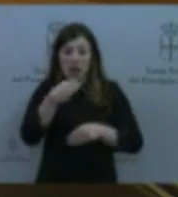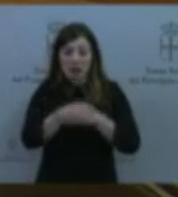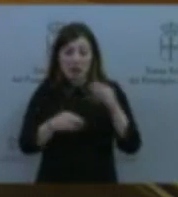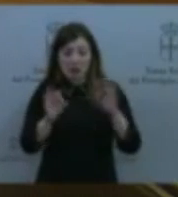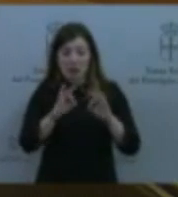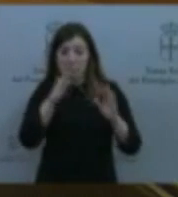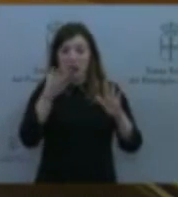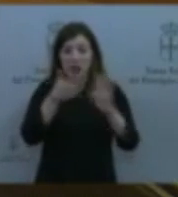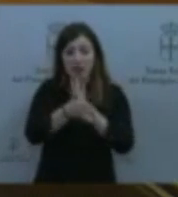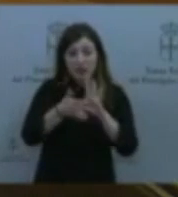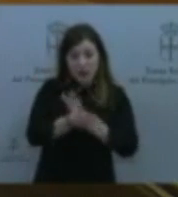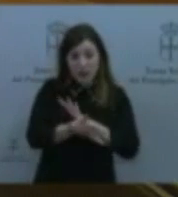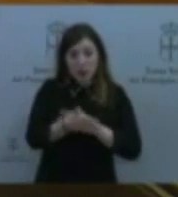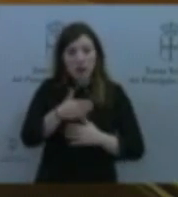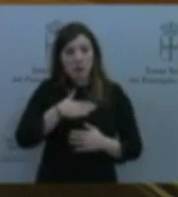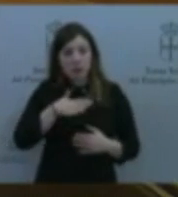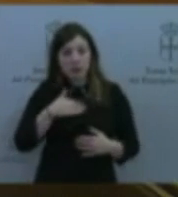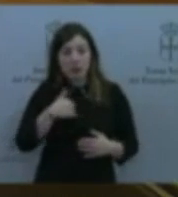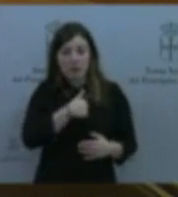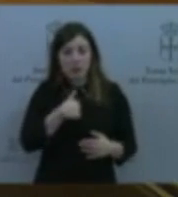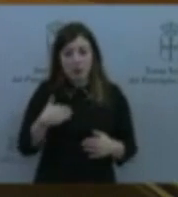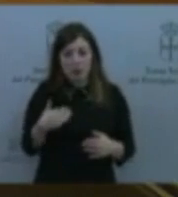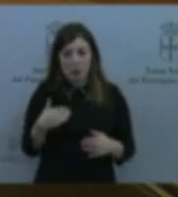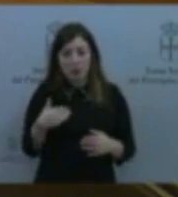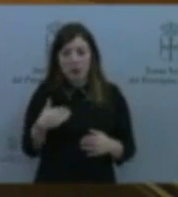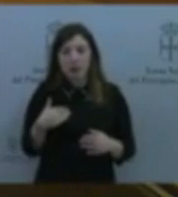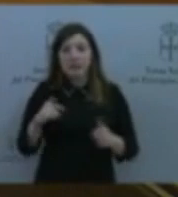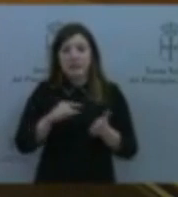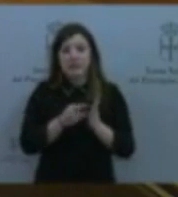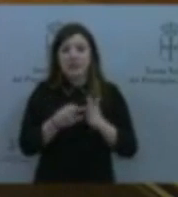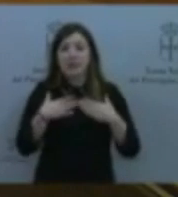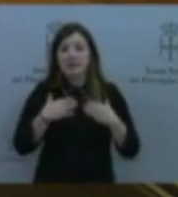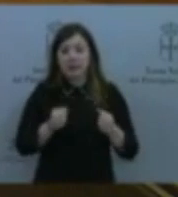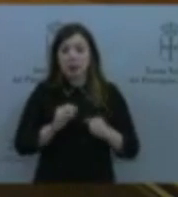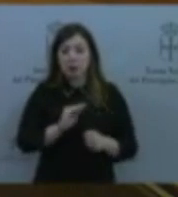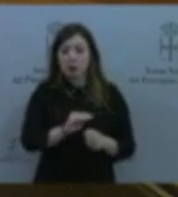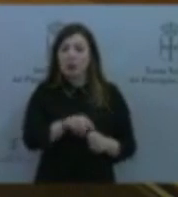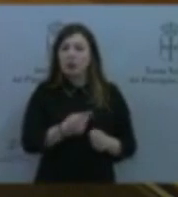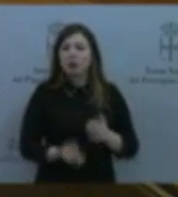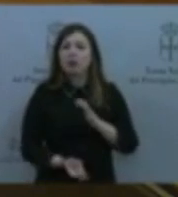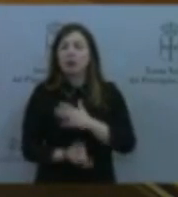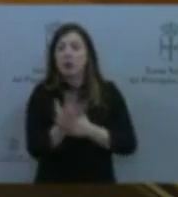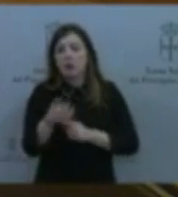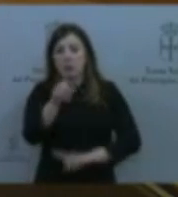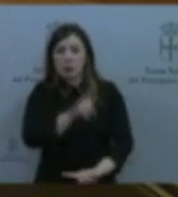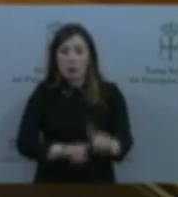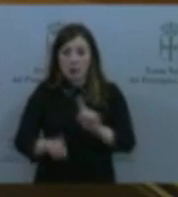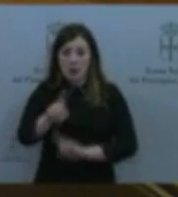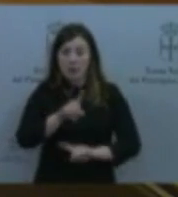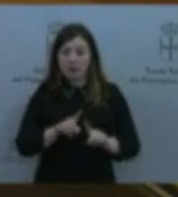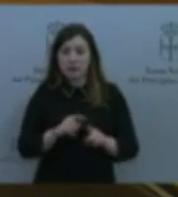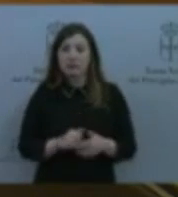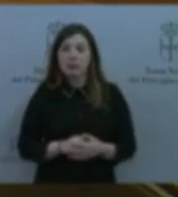funciones del seu sistema sanitario e isto xenera problemas. Antes de entrar